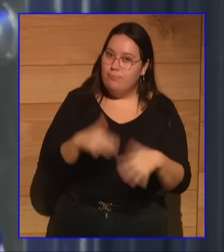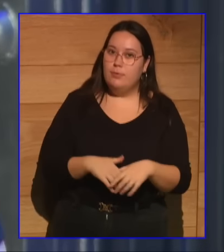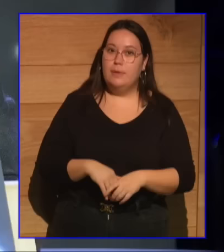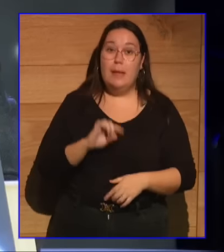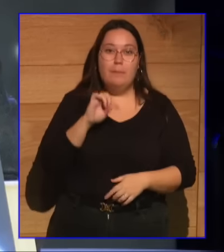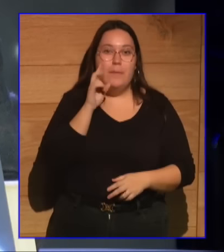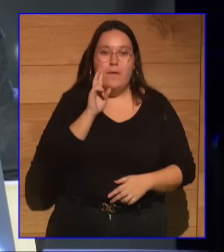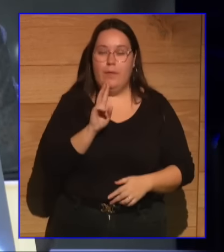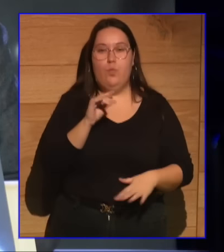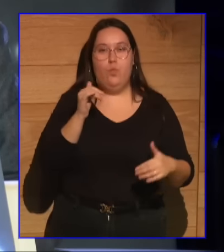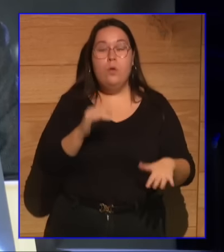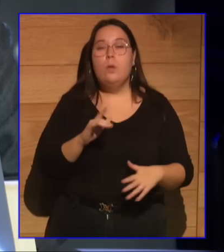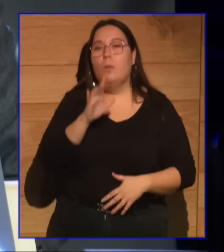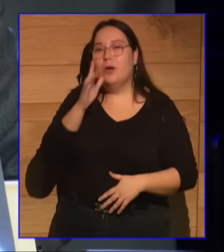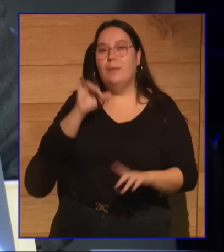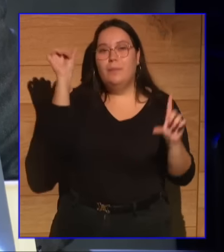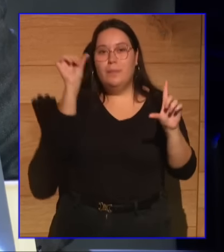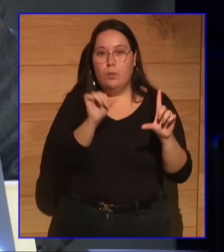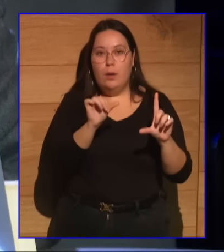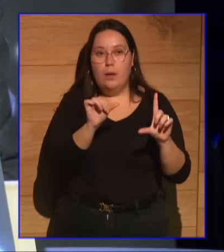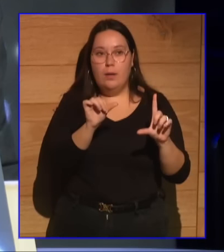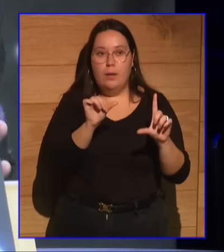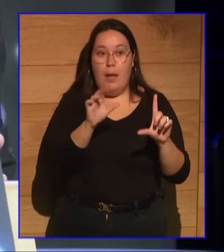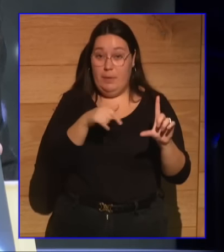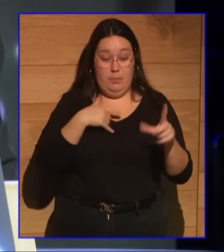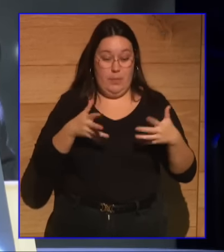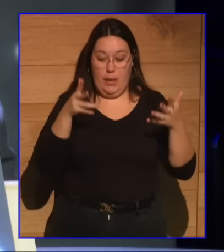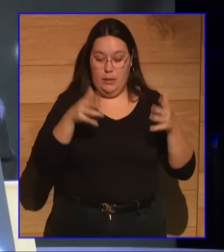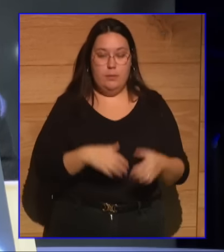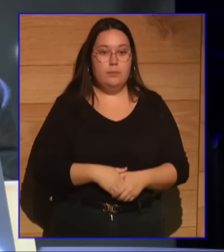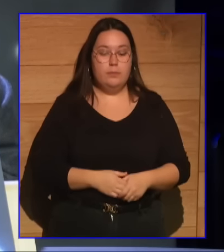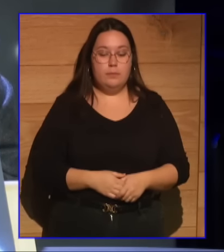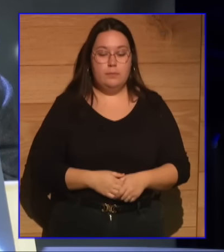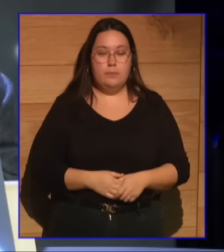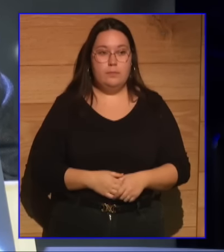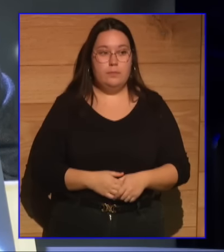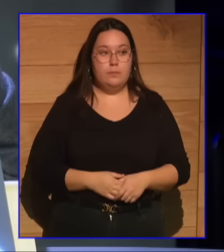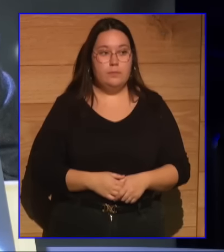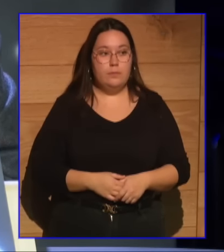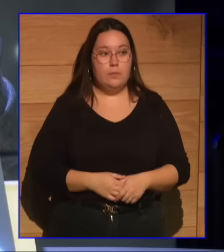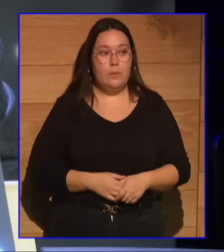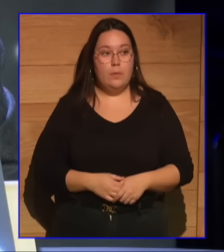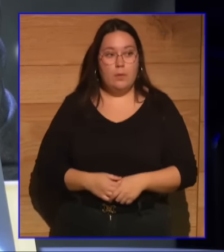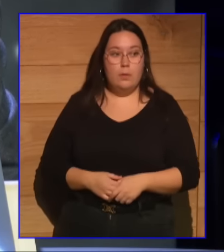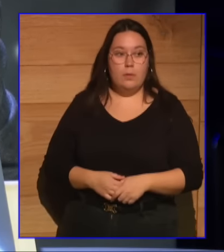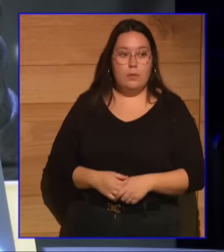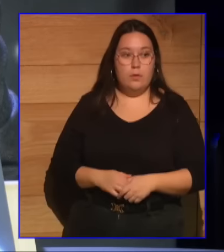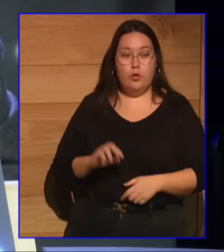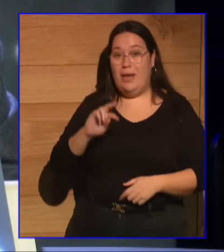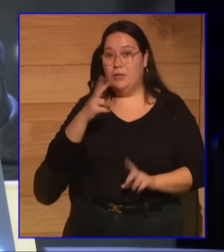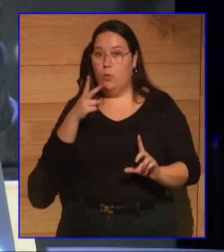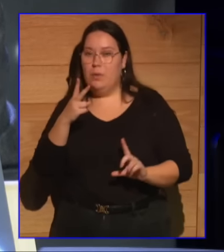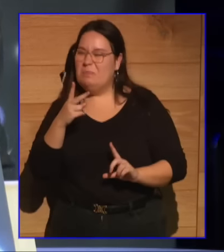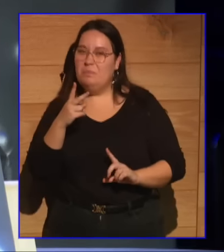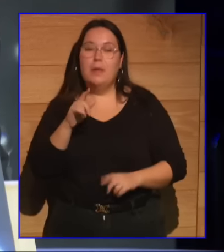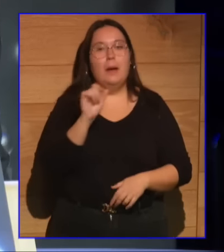el primer instante, porque la película, o sea, más mema no puede ser. A mí me encanta. O sea, yo me lo paso mejor viendo la segunda que la